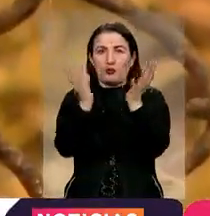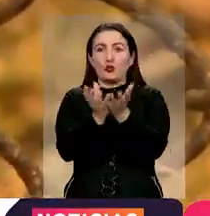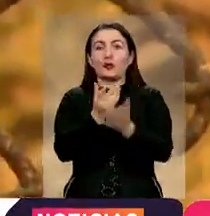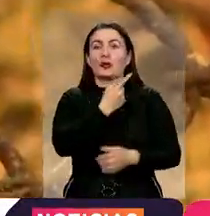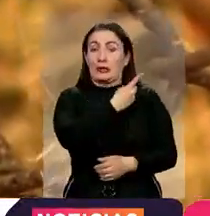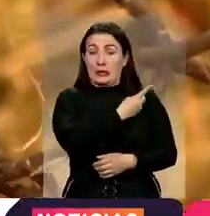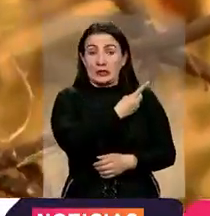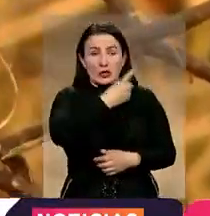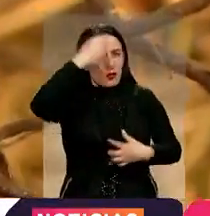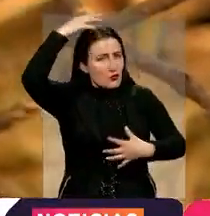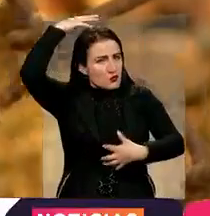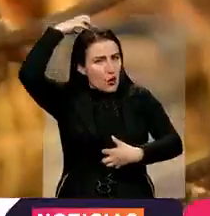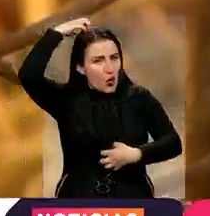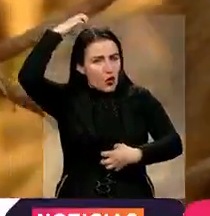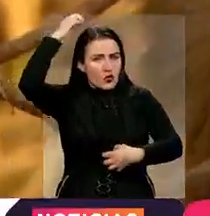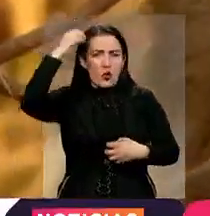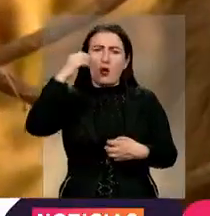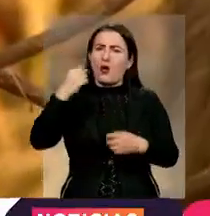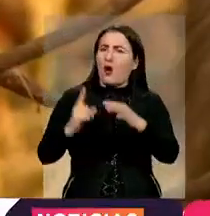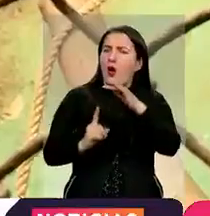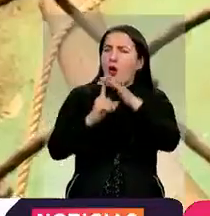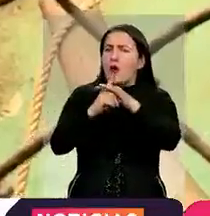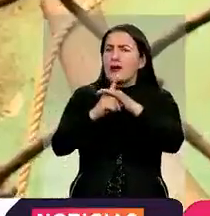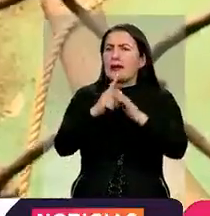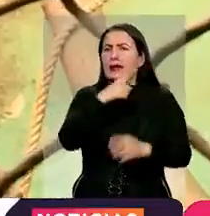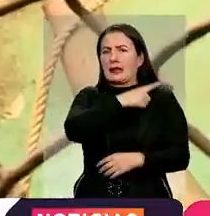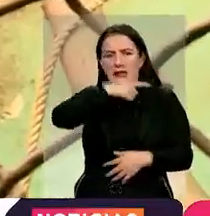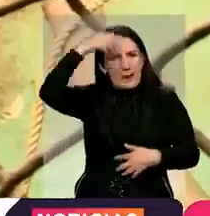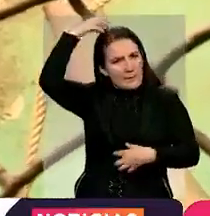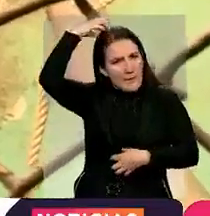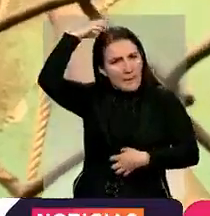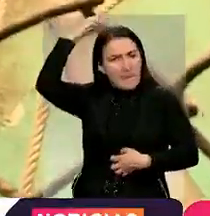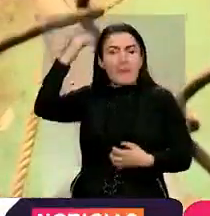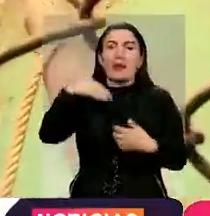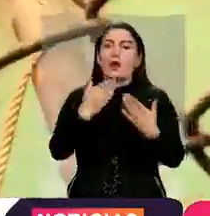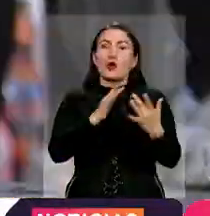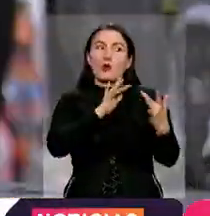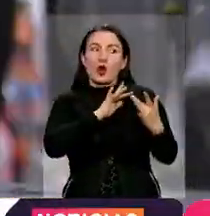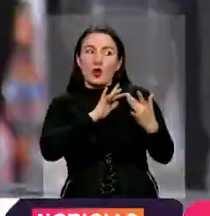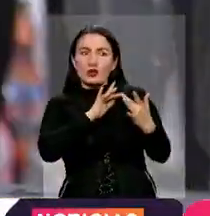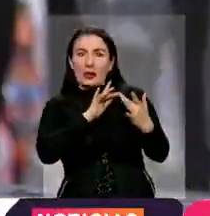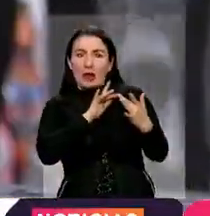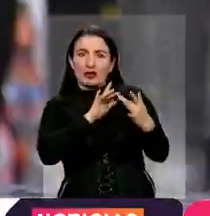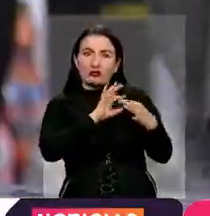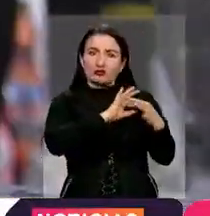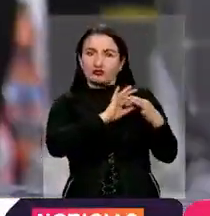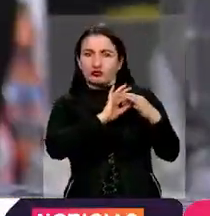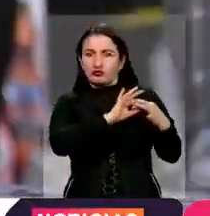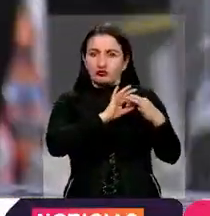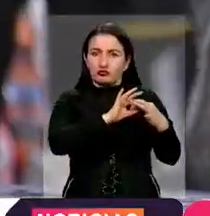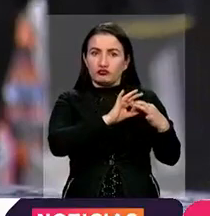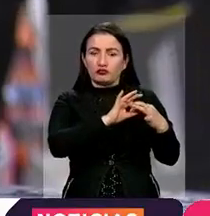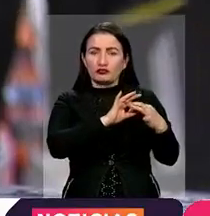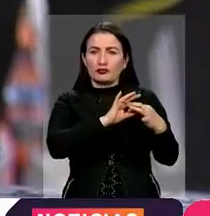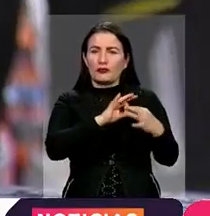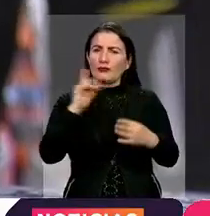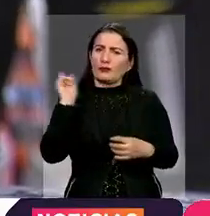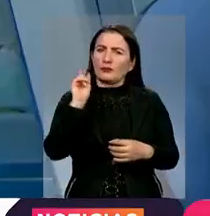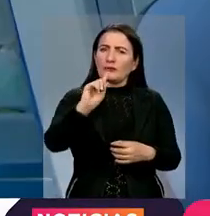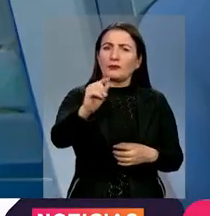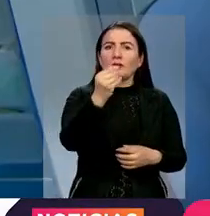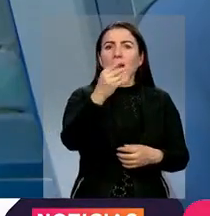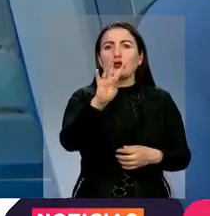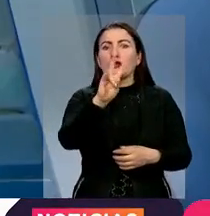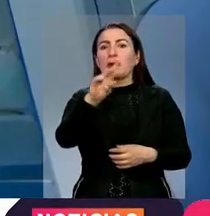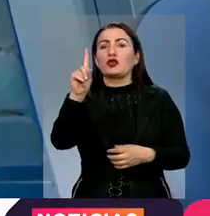La viruela del mono o símica tiene origen en animales como los primates. Se transmite a través del contacto físico estrecho y permanente. Suele durar entre 14 y